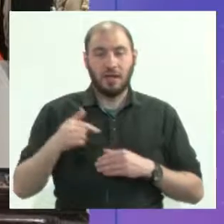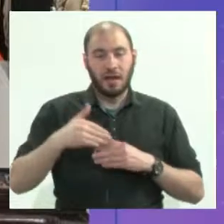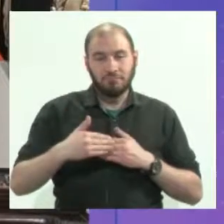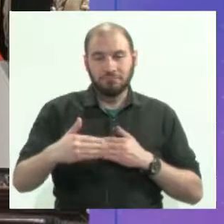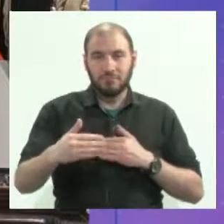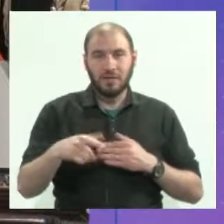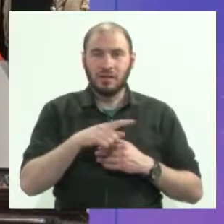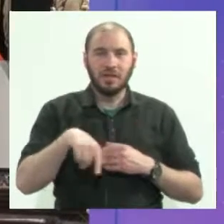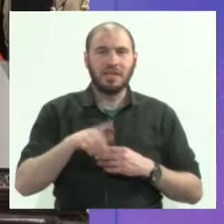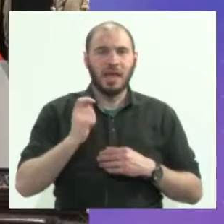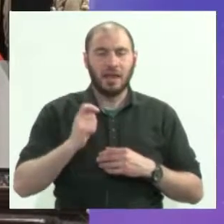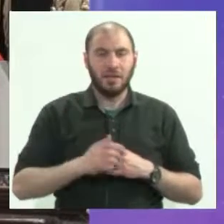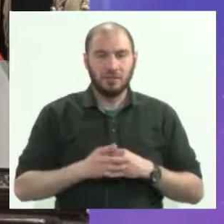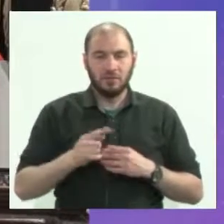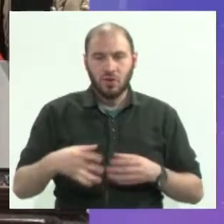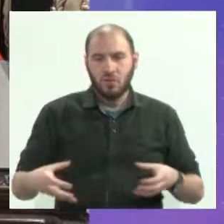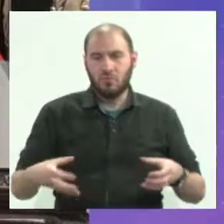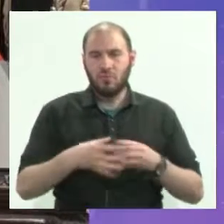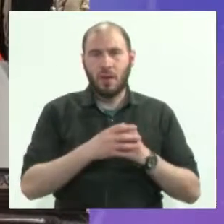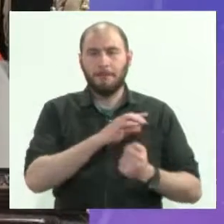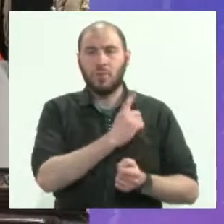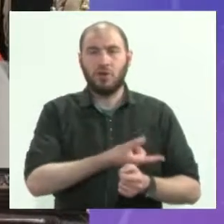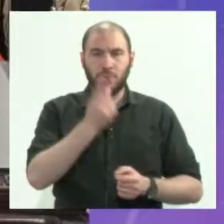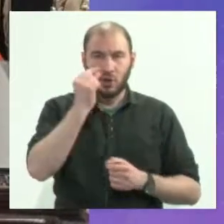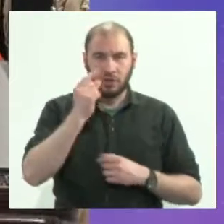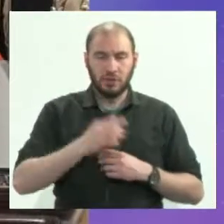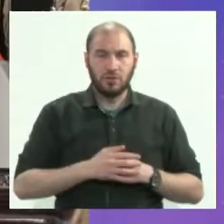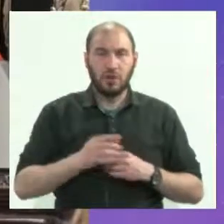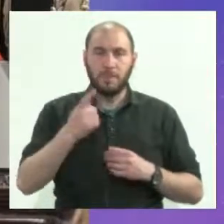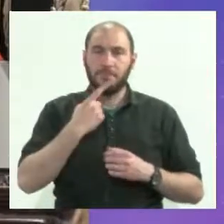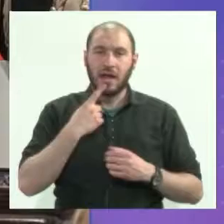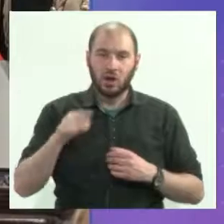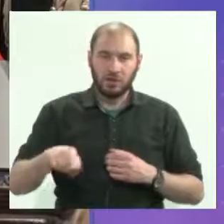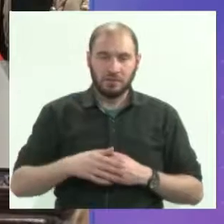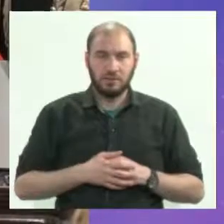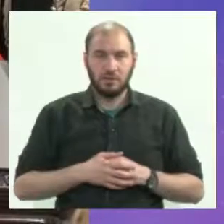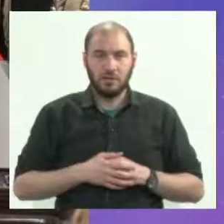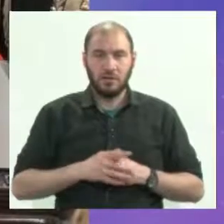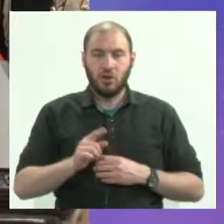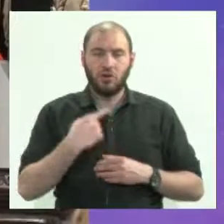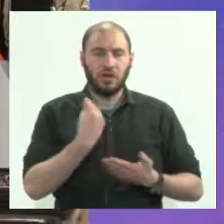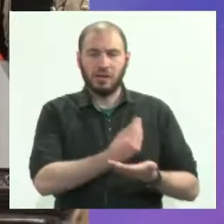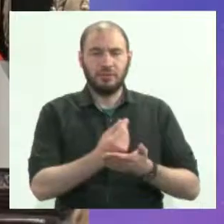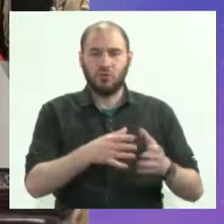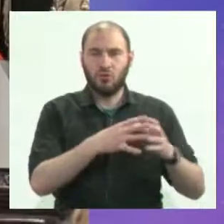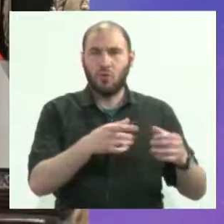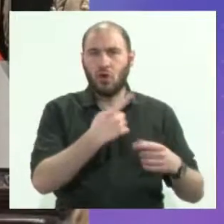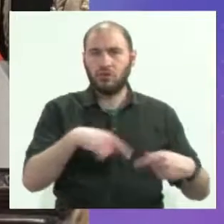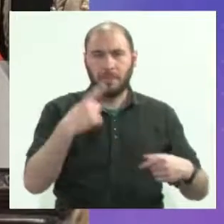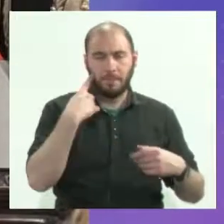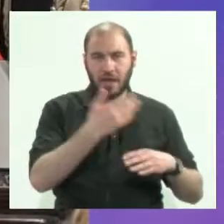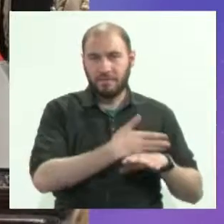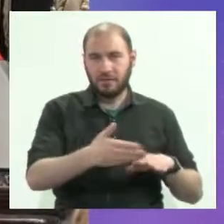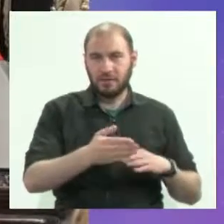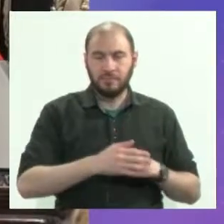tanto quienes siguen concentrando el poder político son los varones y nuestras voces y nuestras vivencias, que son